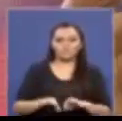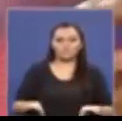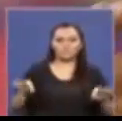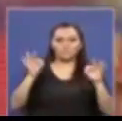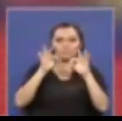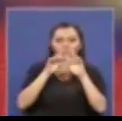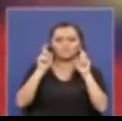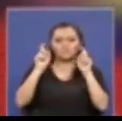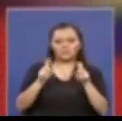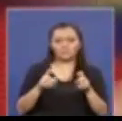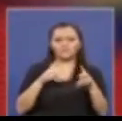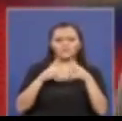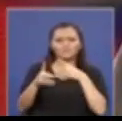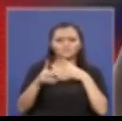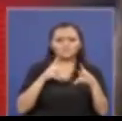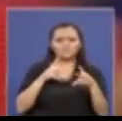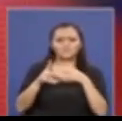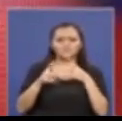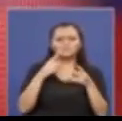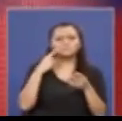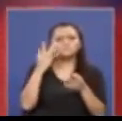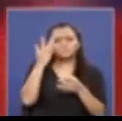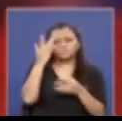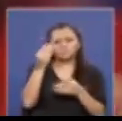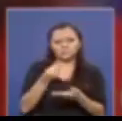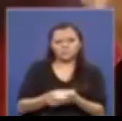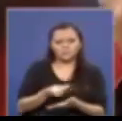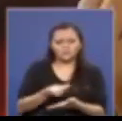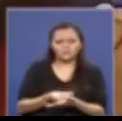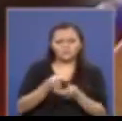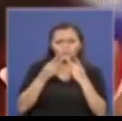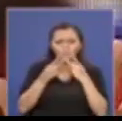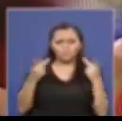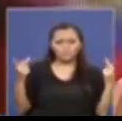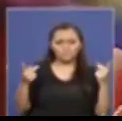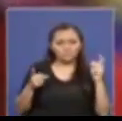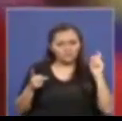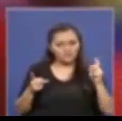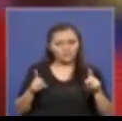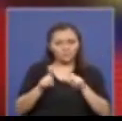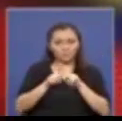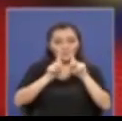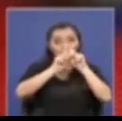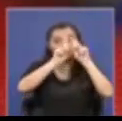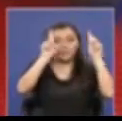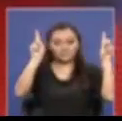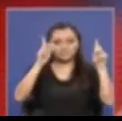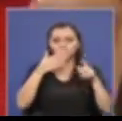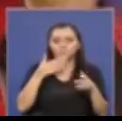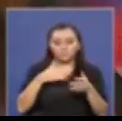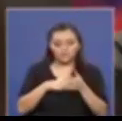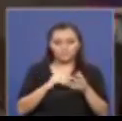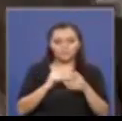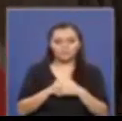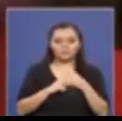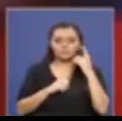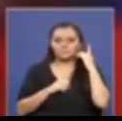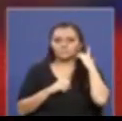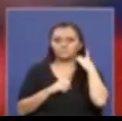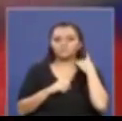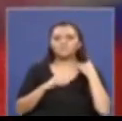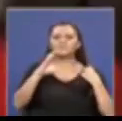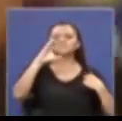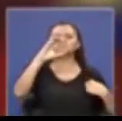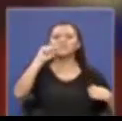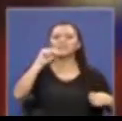Debemos transparentar las cuentas de las empresas públicas. Deben empezar a actuar como empresas. Entonces, CNT,